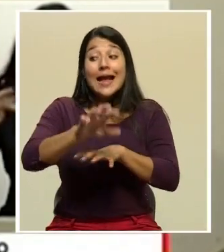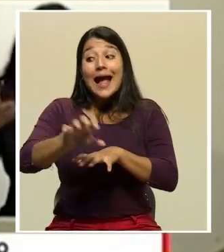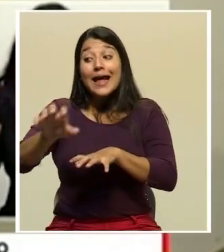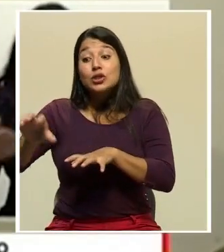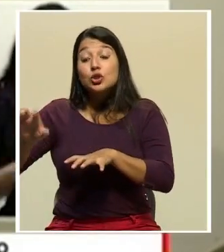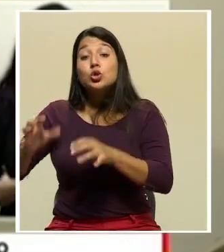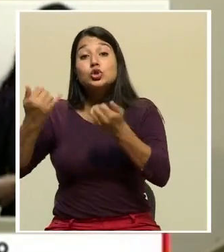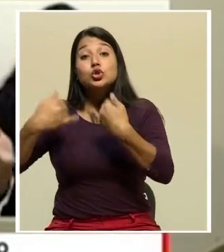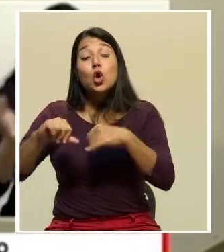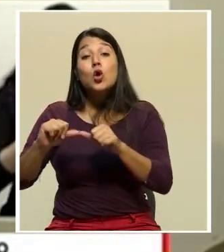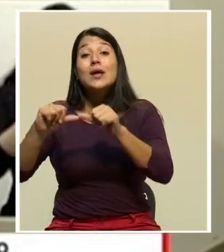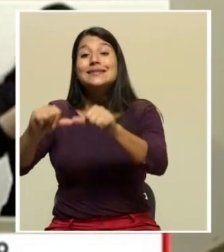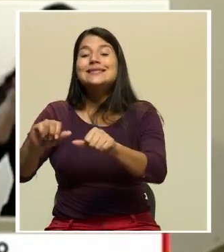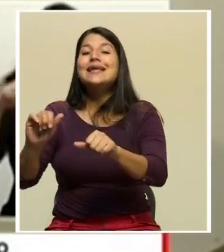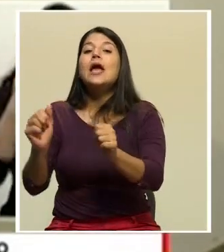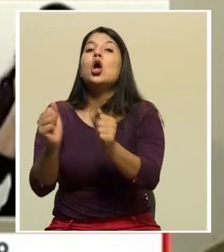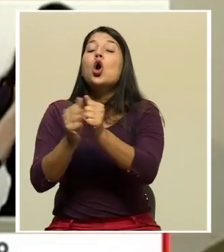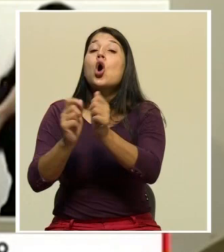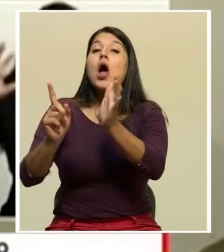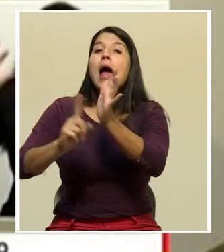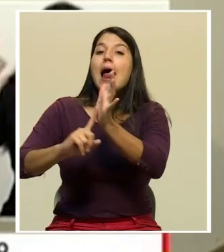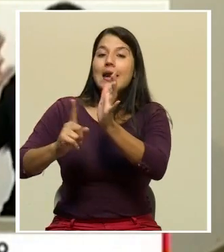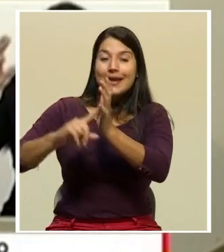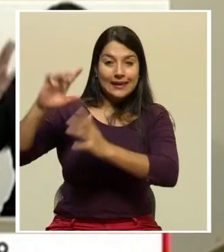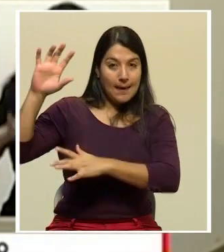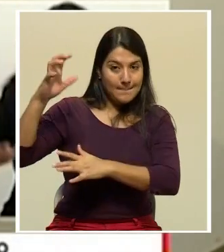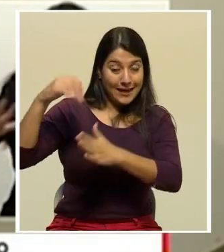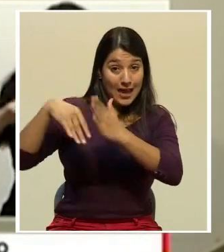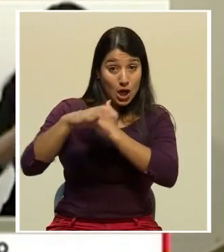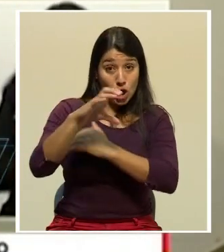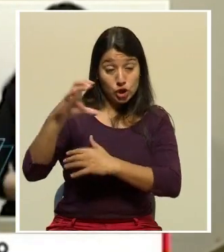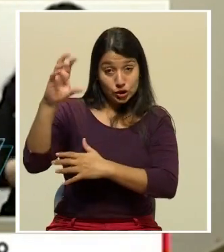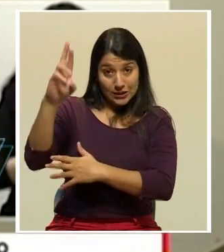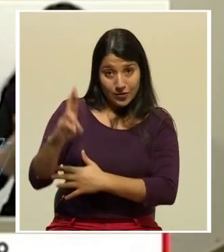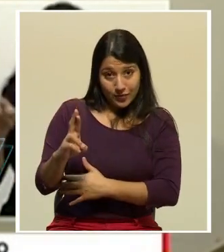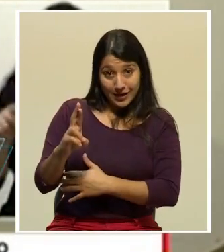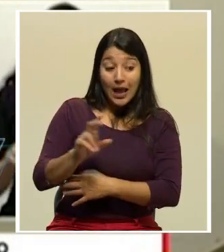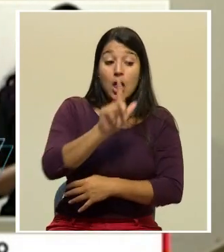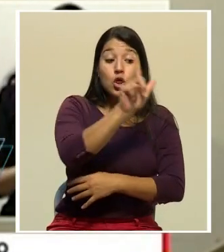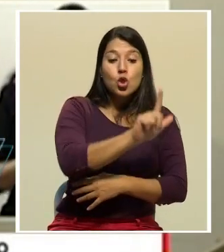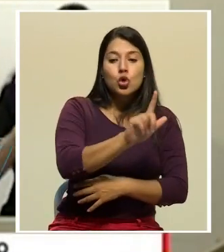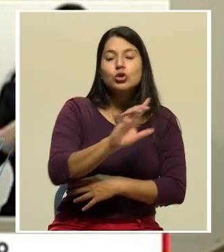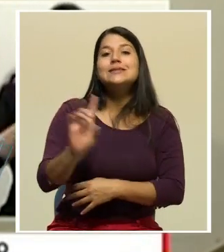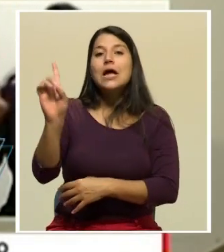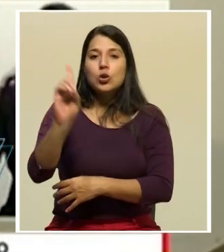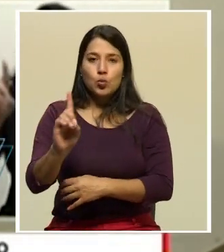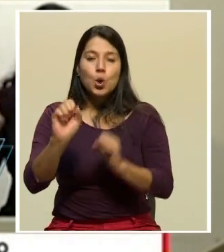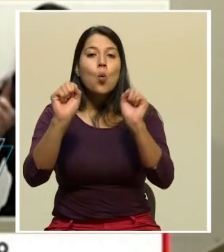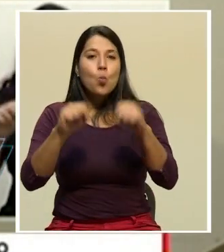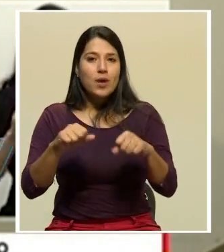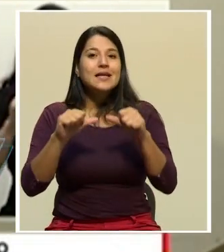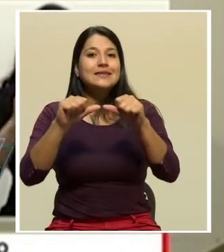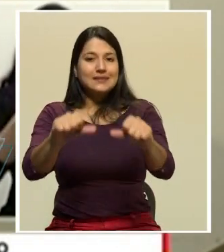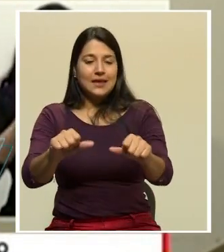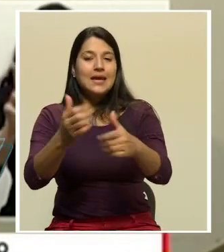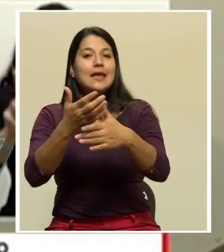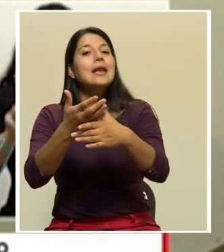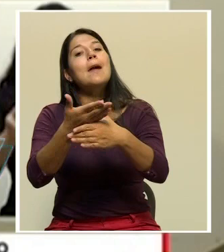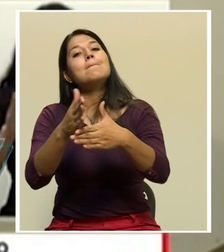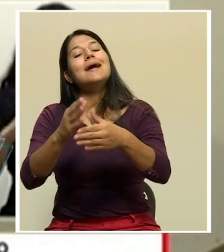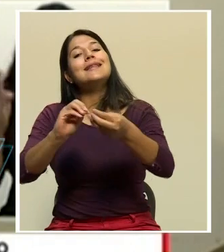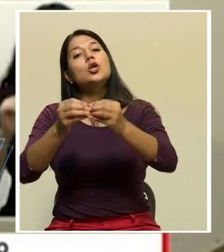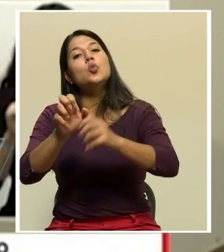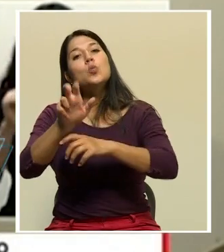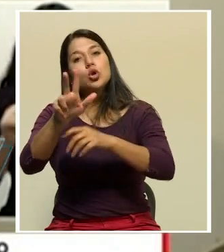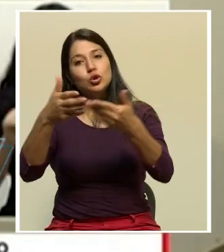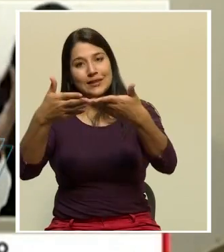cantones que se encuentran en alerta amarilla, el resto del país, de ahí de lunes a domingo se continúa la fase 3 de apertura